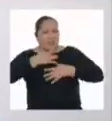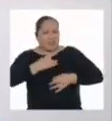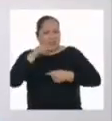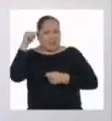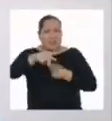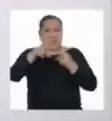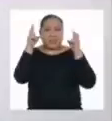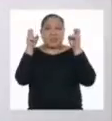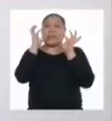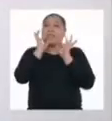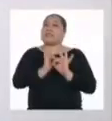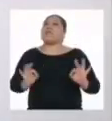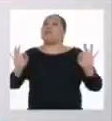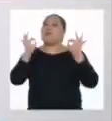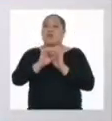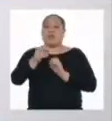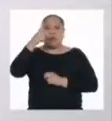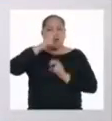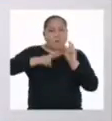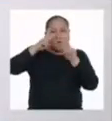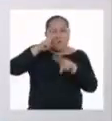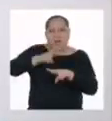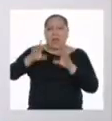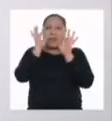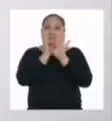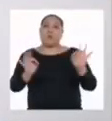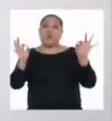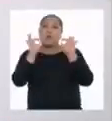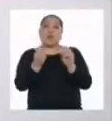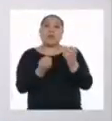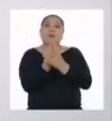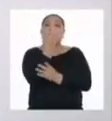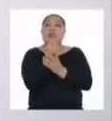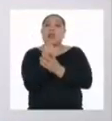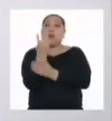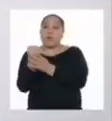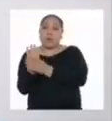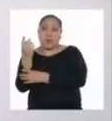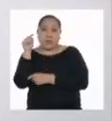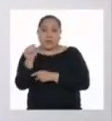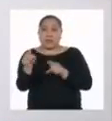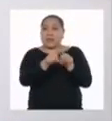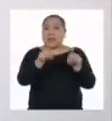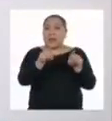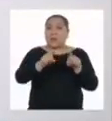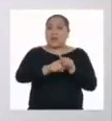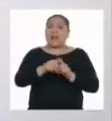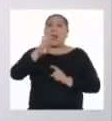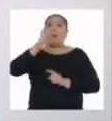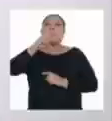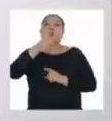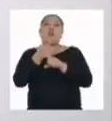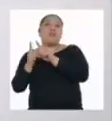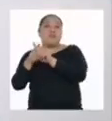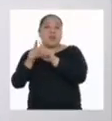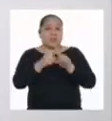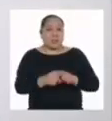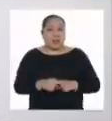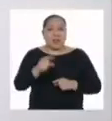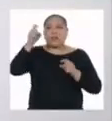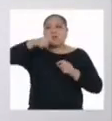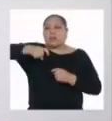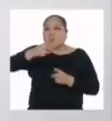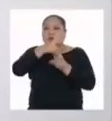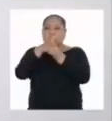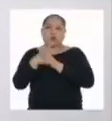el tema. Es importante reconocer la importancia que tienen las plantas y también nuestra biodiversidad. Tenemos